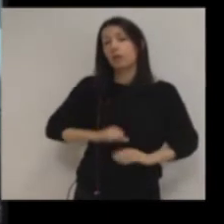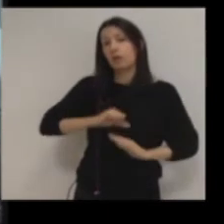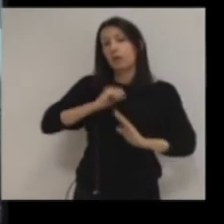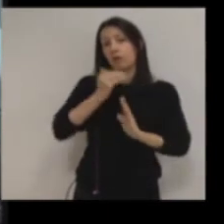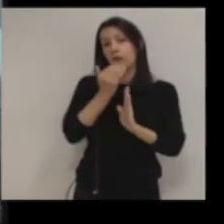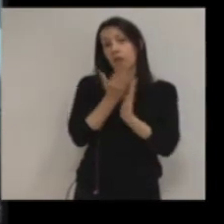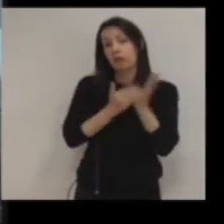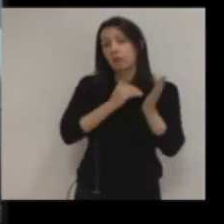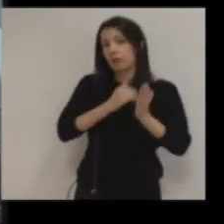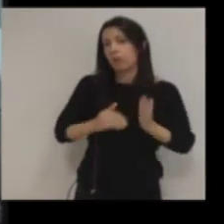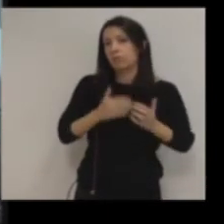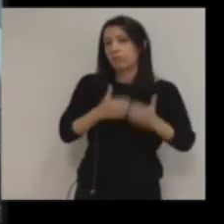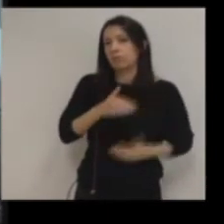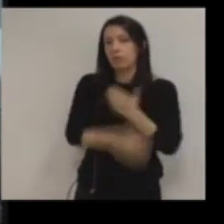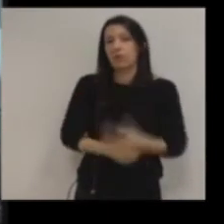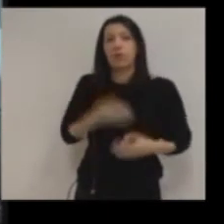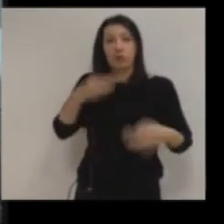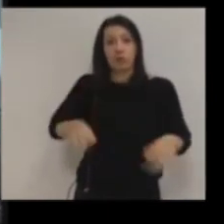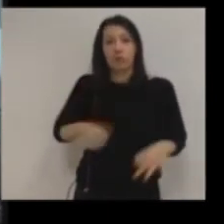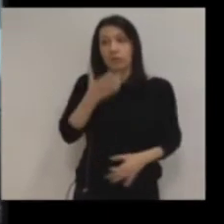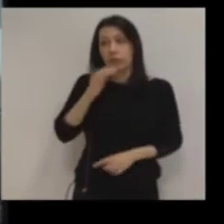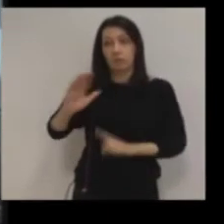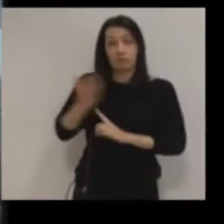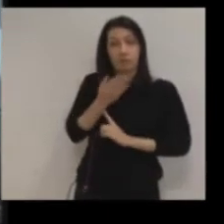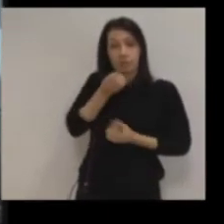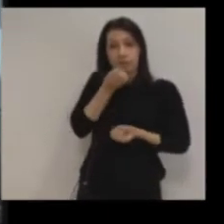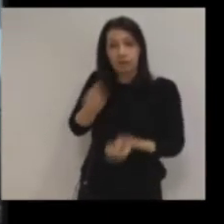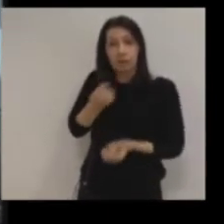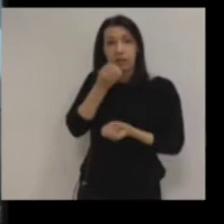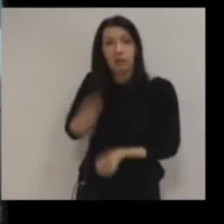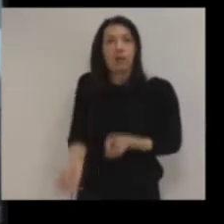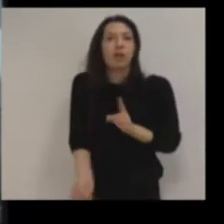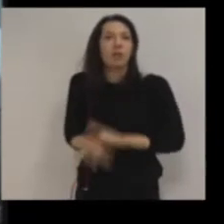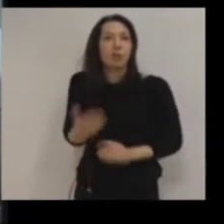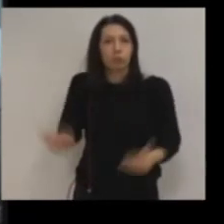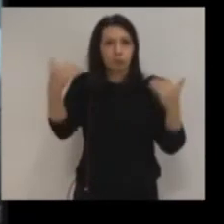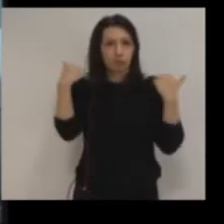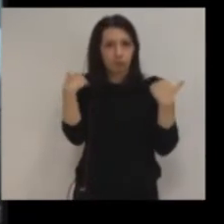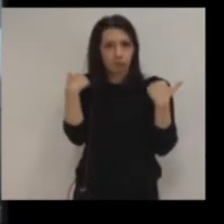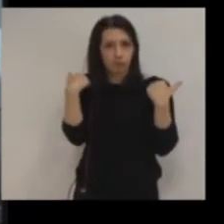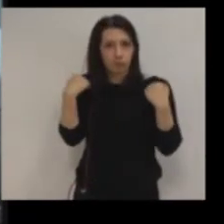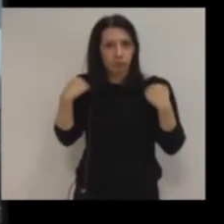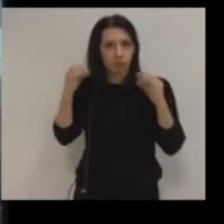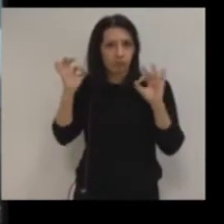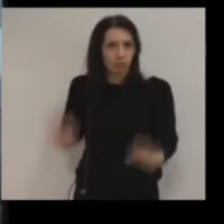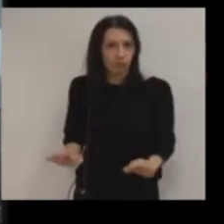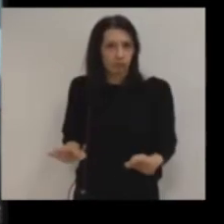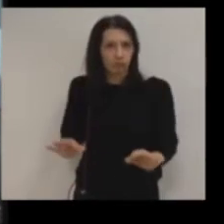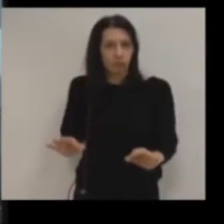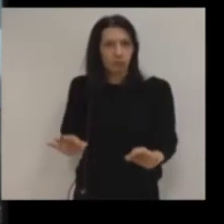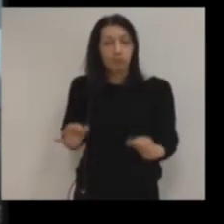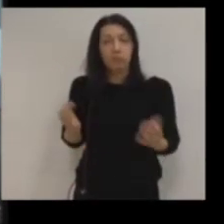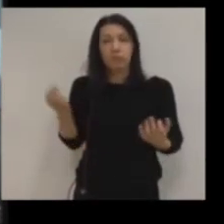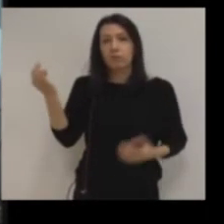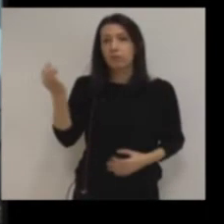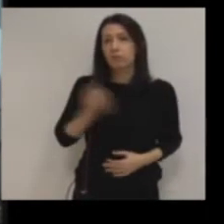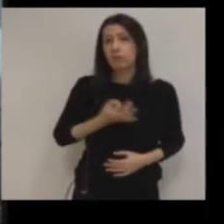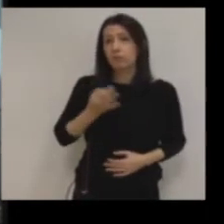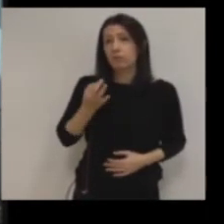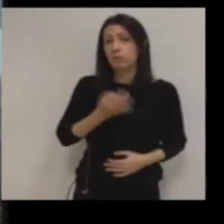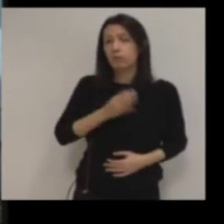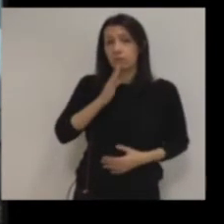funcionamiento normales, y si dice, si no me han presentado la declaración, pues surgen las responsabilidades que tengan que surgir. Lo que pasa es que todo